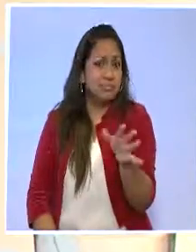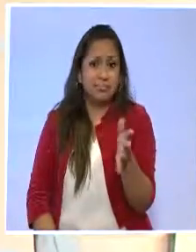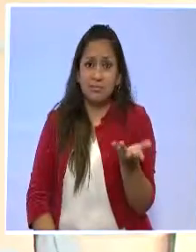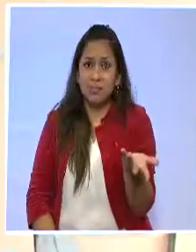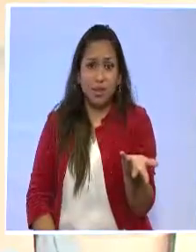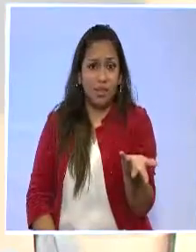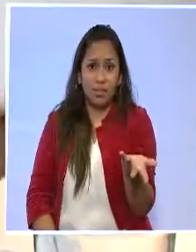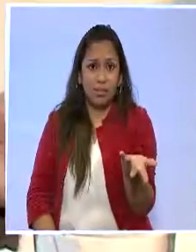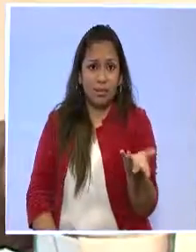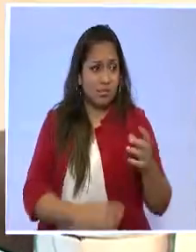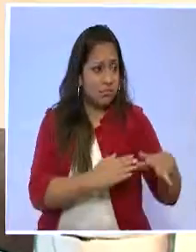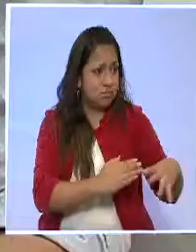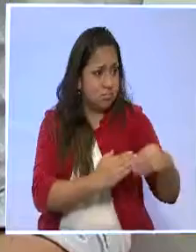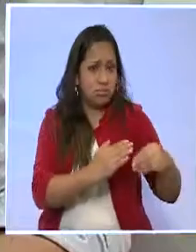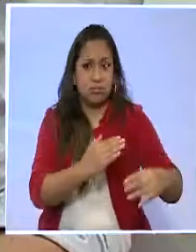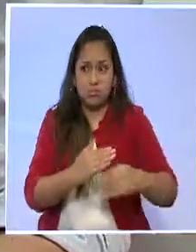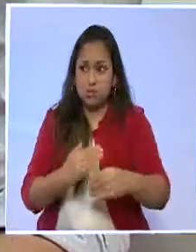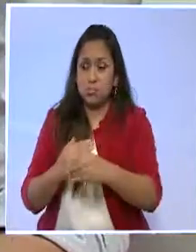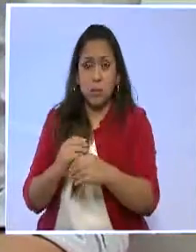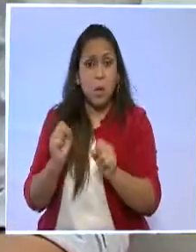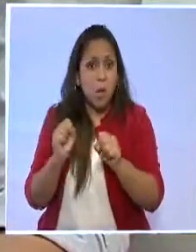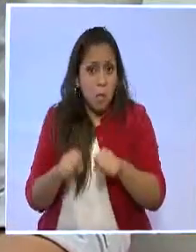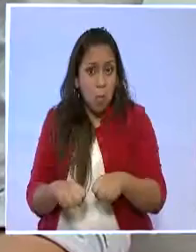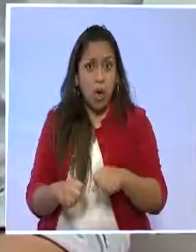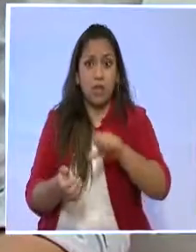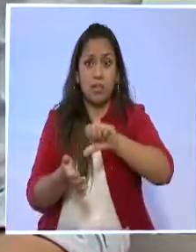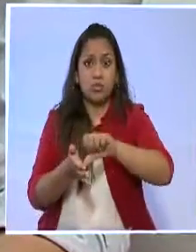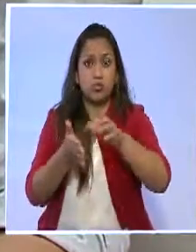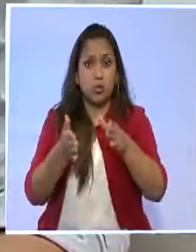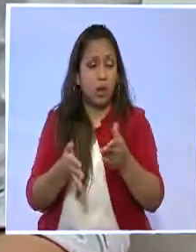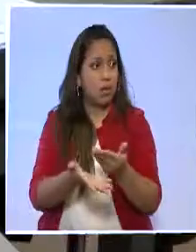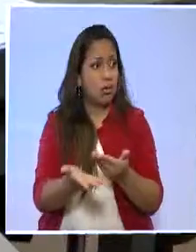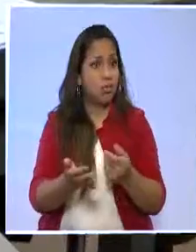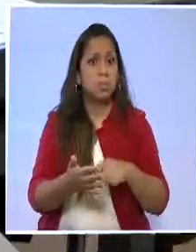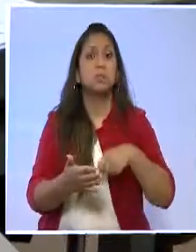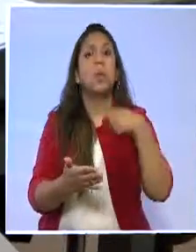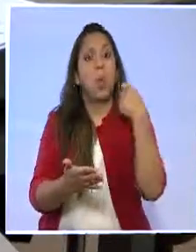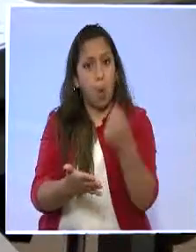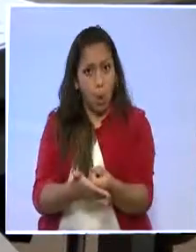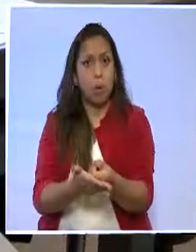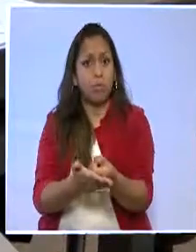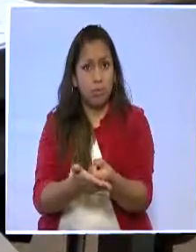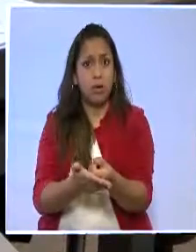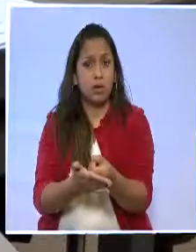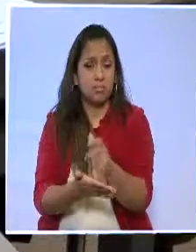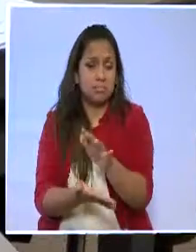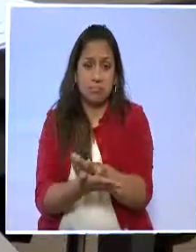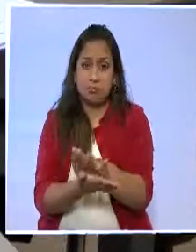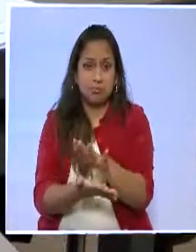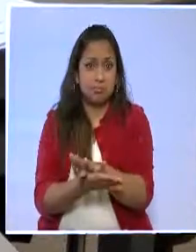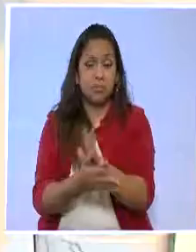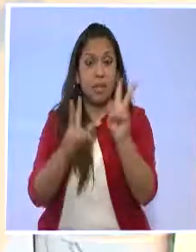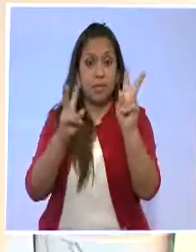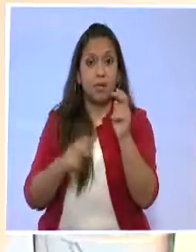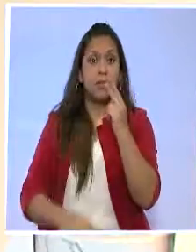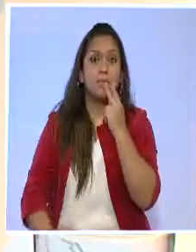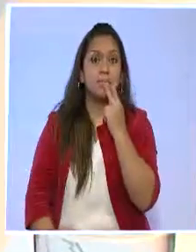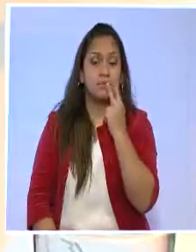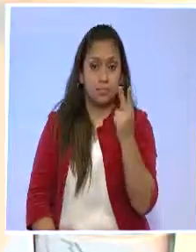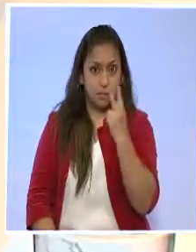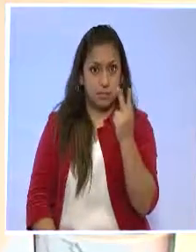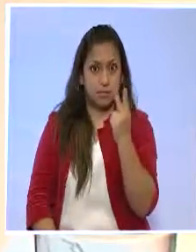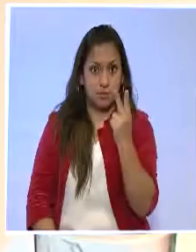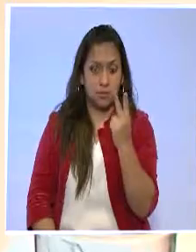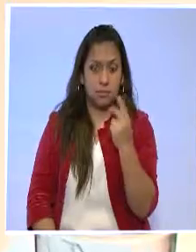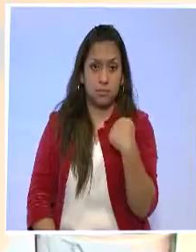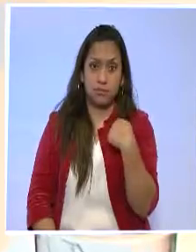subida está todo totalmente asequible al consumidor en el tema del cigarrillo que es una de las